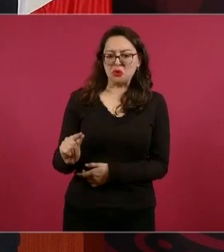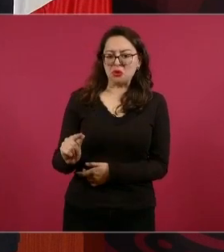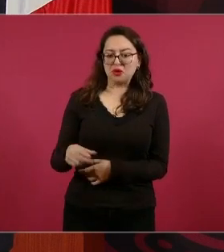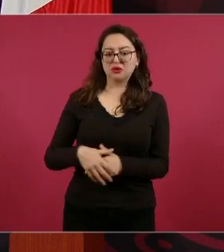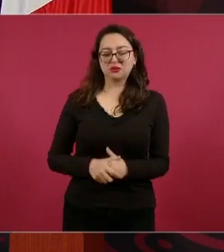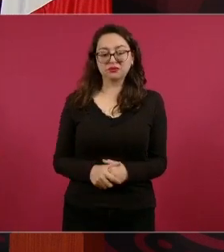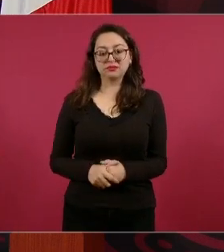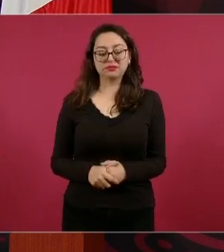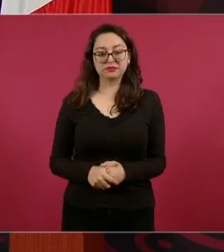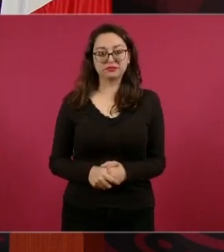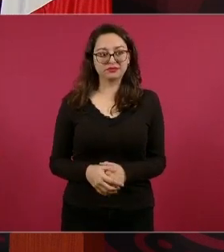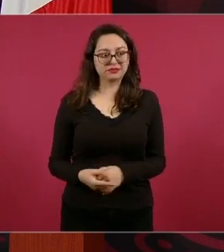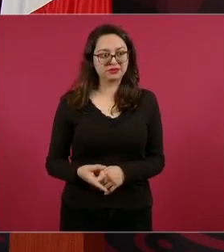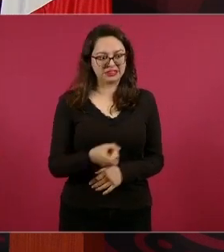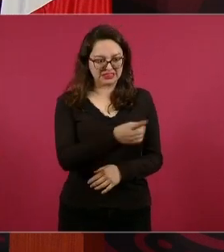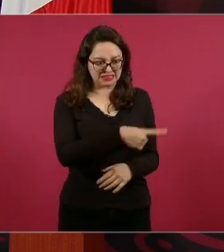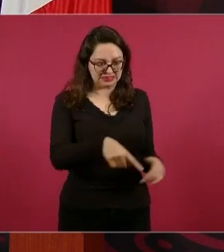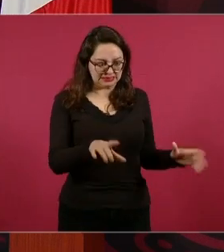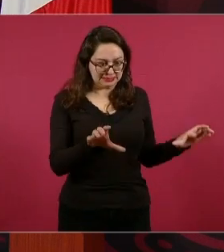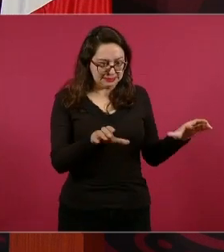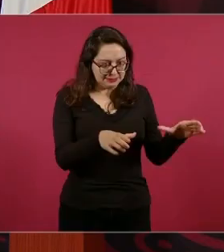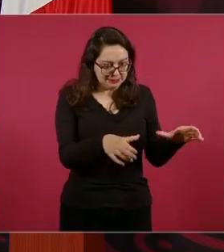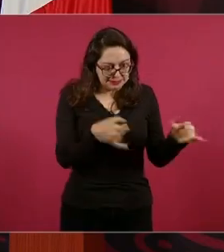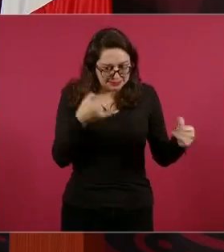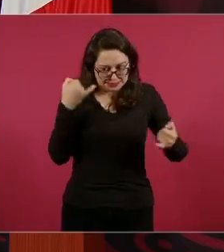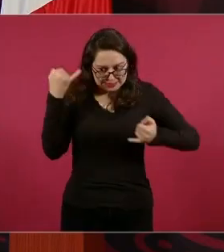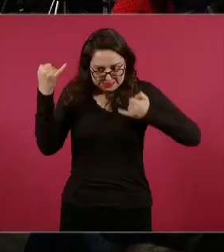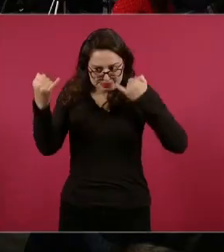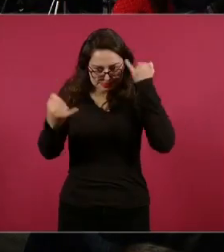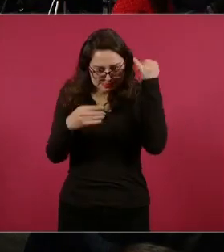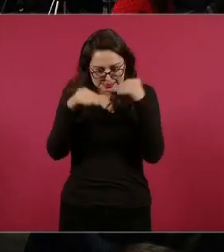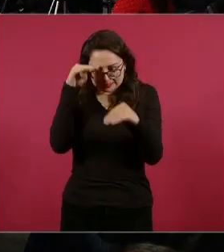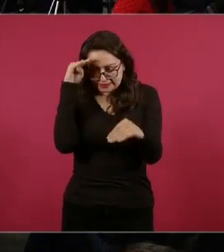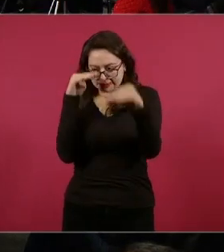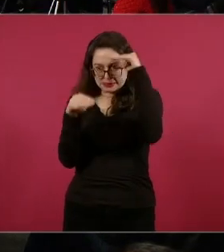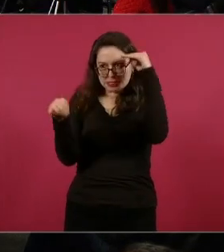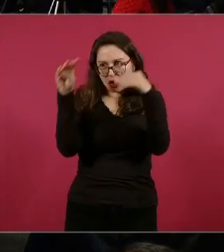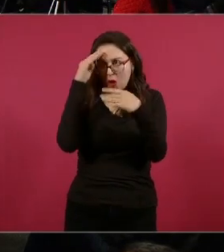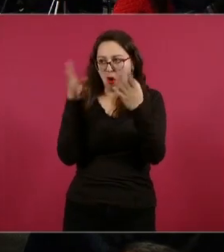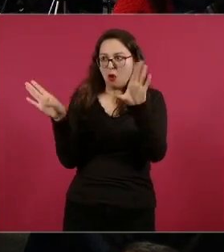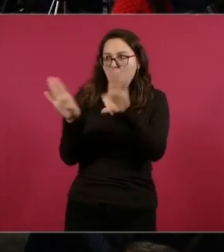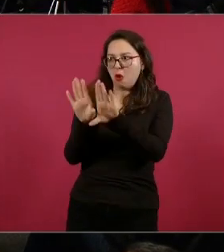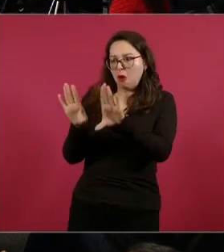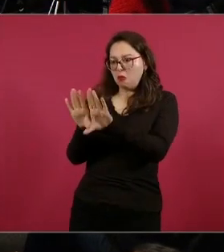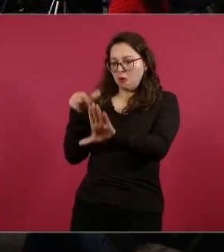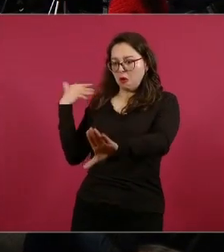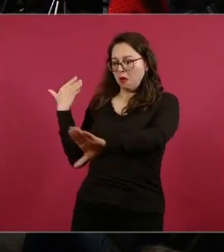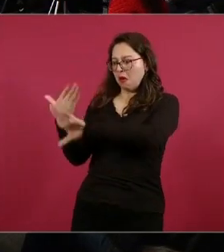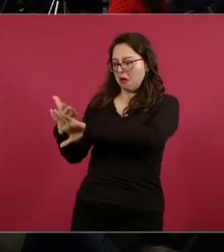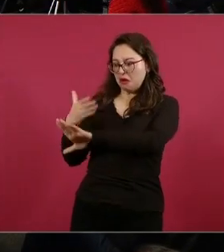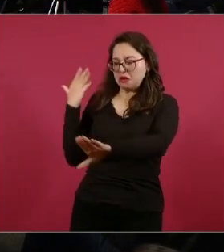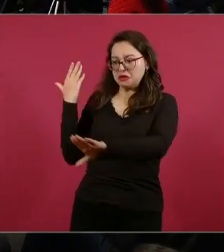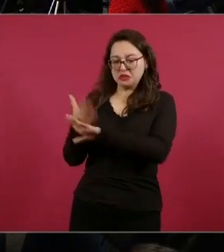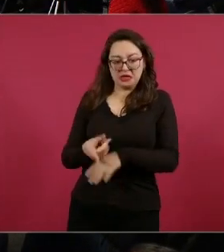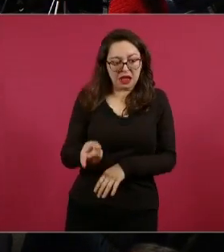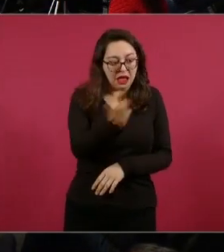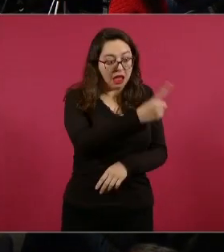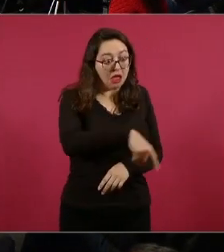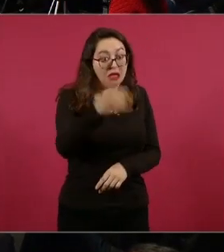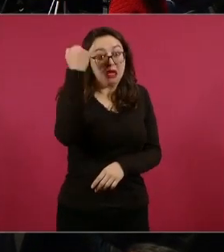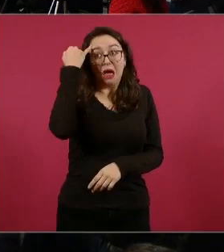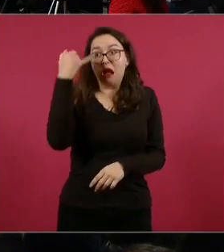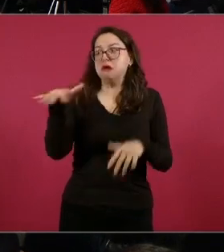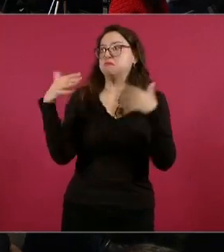Y le buscaron y le buscaron. Me acuerdo que empezando enero se aventaron una de que ya estaba